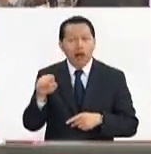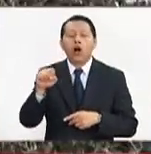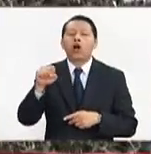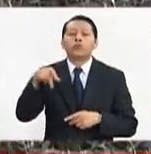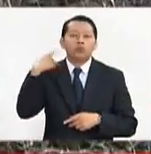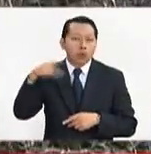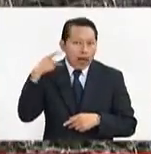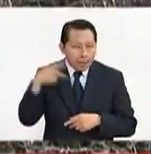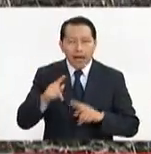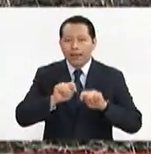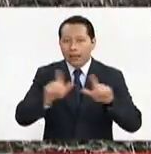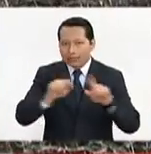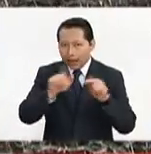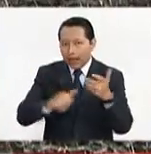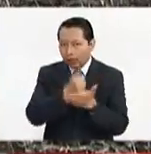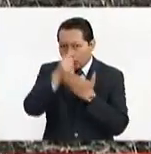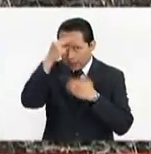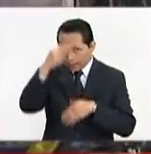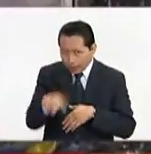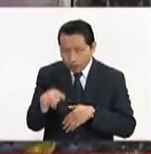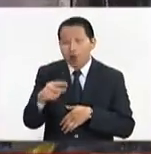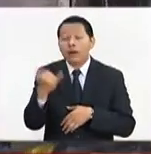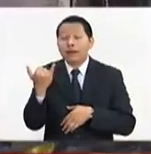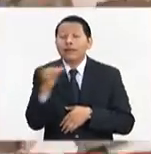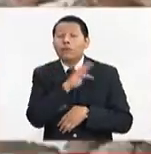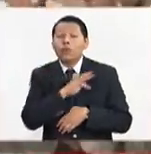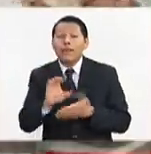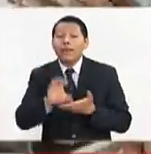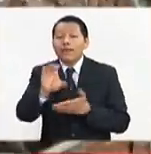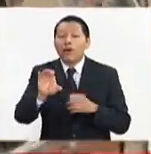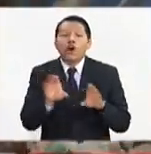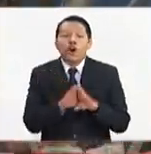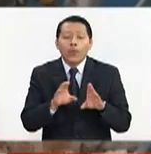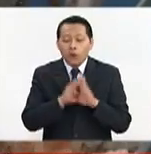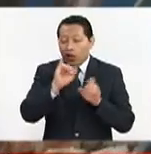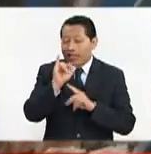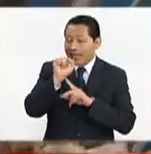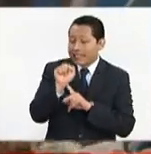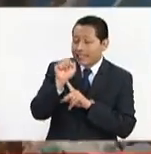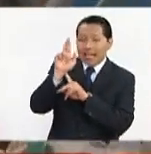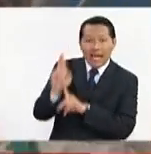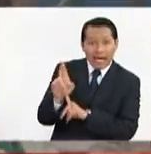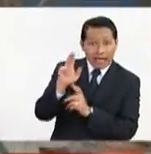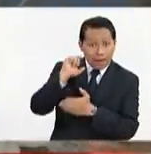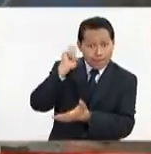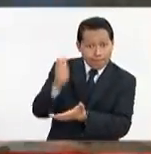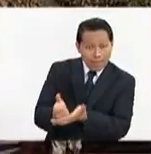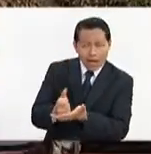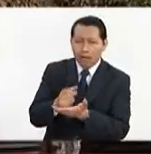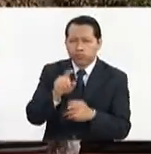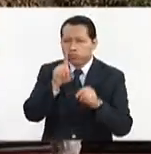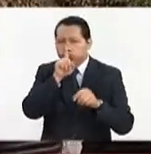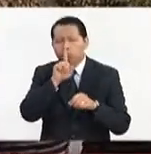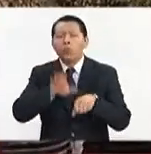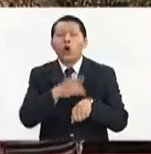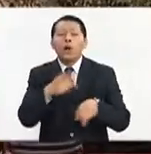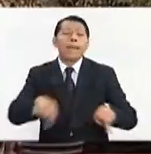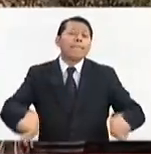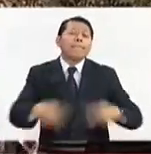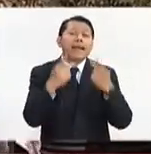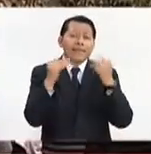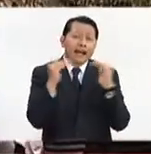y Tlaxcala. Además, entre otros estímulos, estarán exentas del pago del ICR en caso de que vendan el terreno que albergaba su